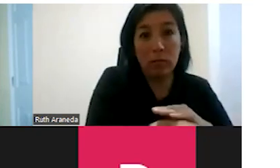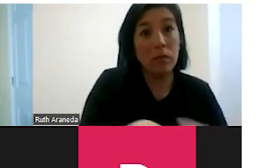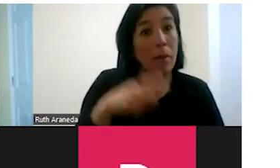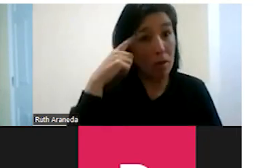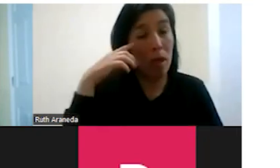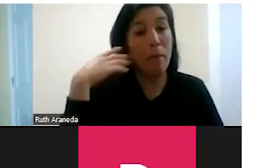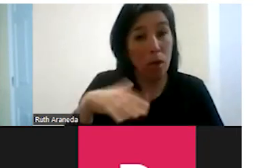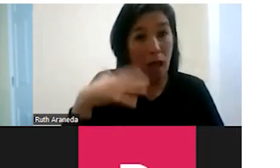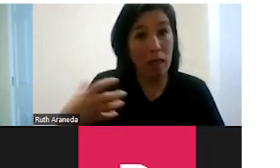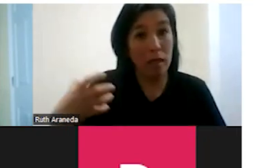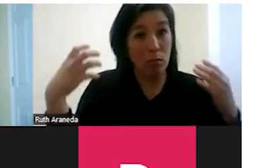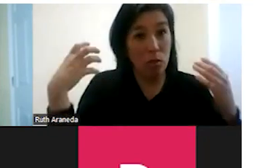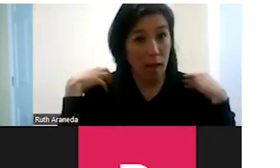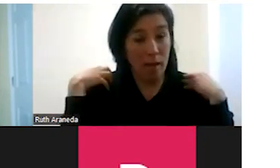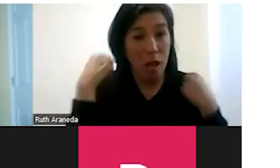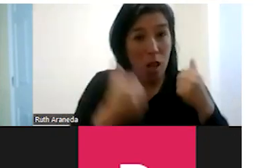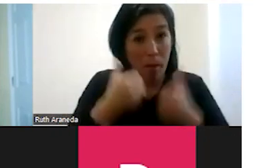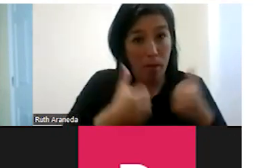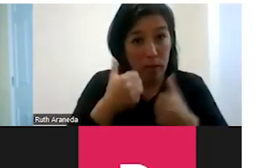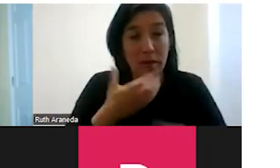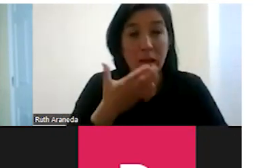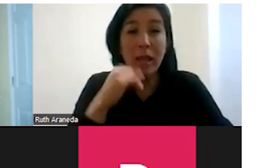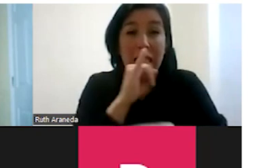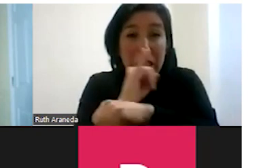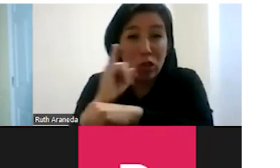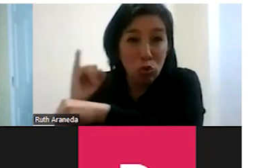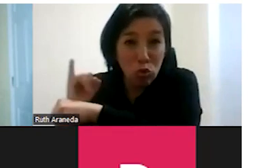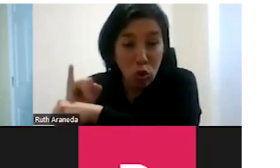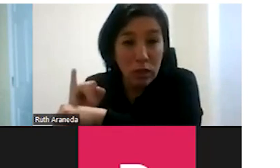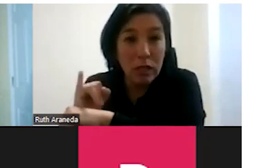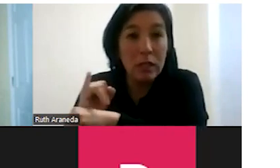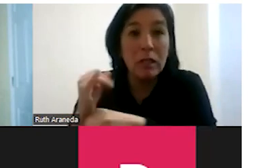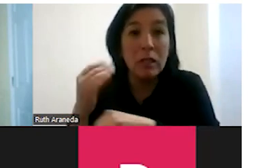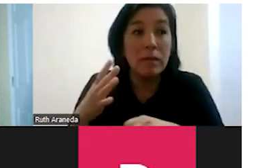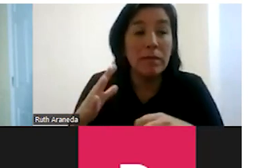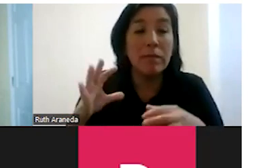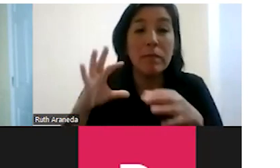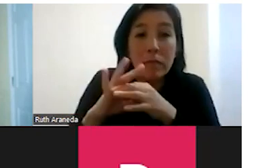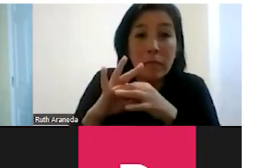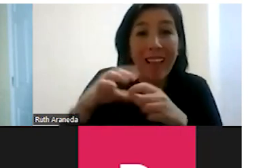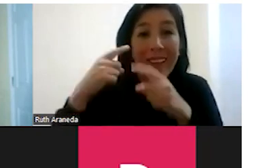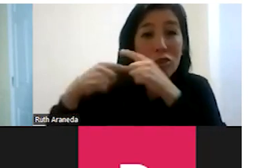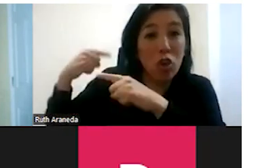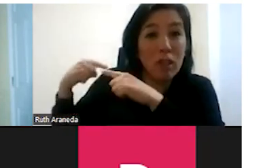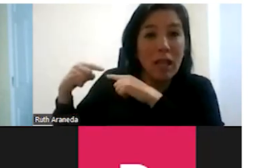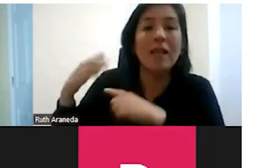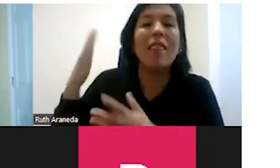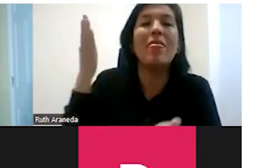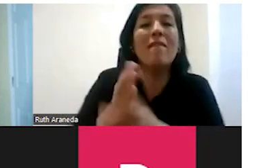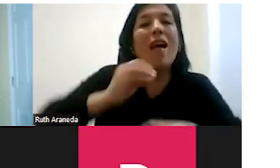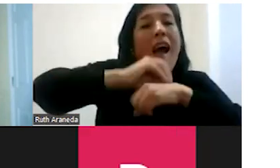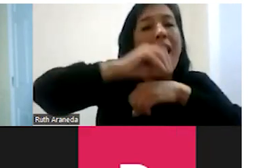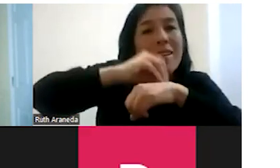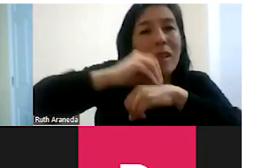por, como también todas las instituciones ligadas al patrimonio de difundir todo